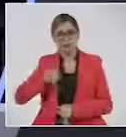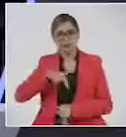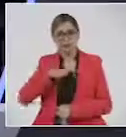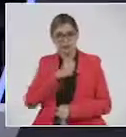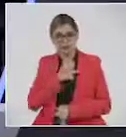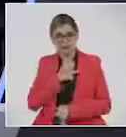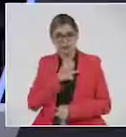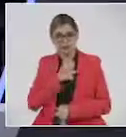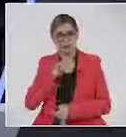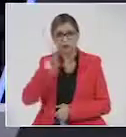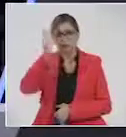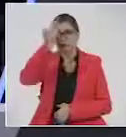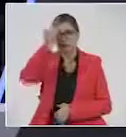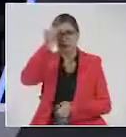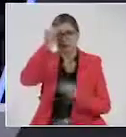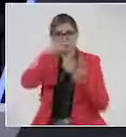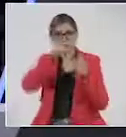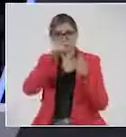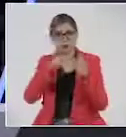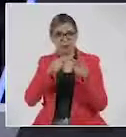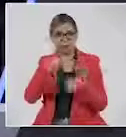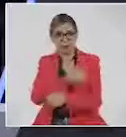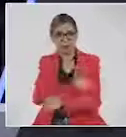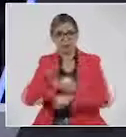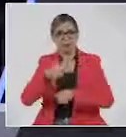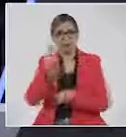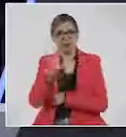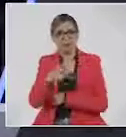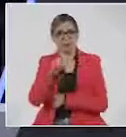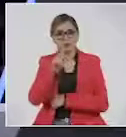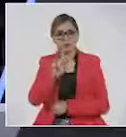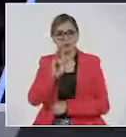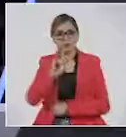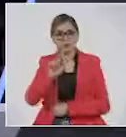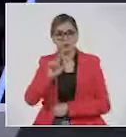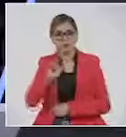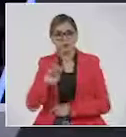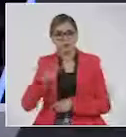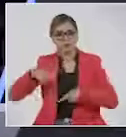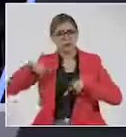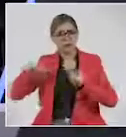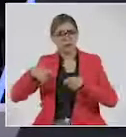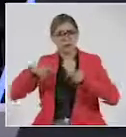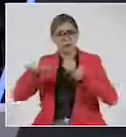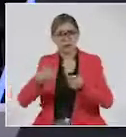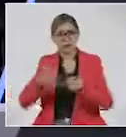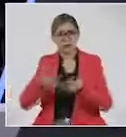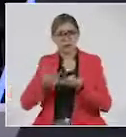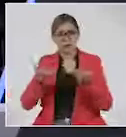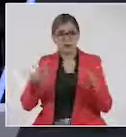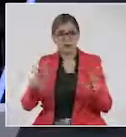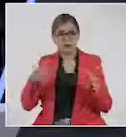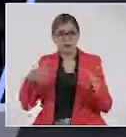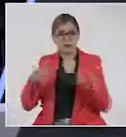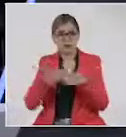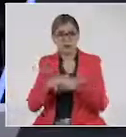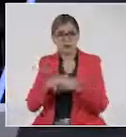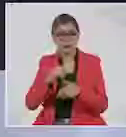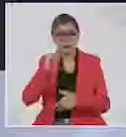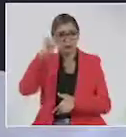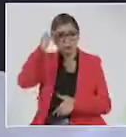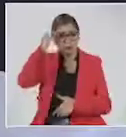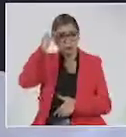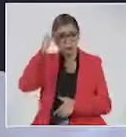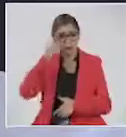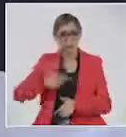a estos dos integrantes de la familia Pila, una familia con mucha tradición y mucho arraigo en nuestra comunidad, a través de